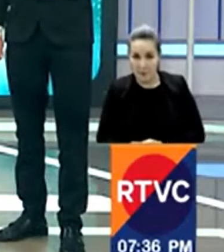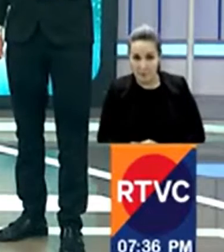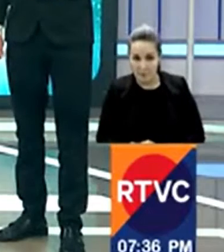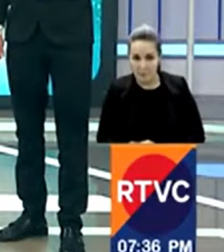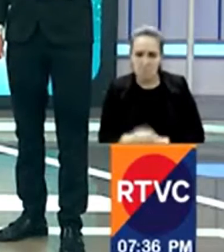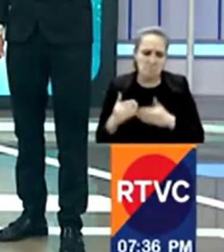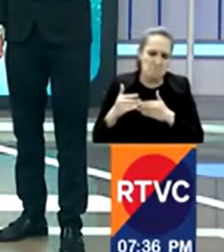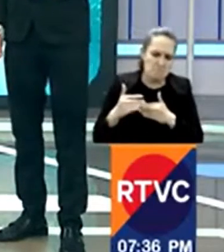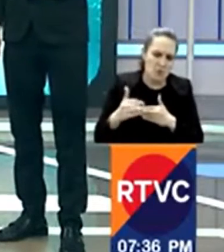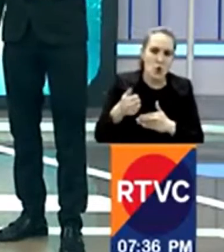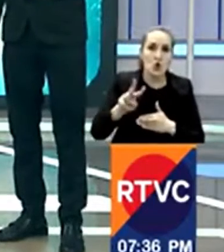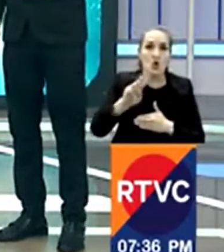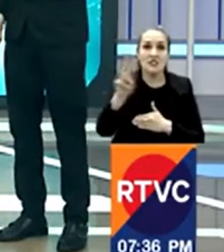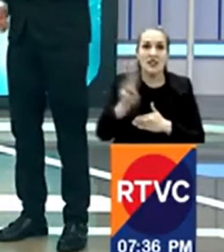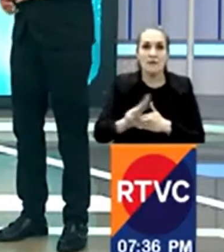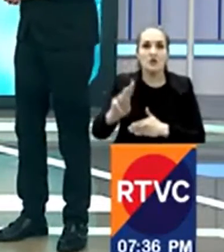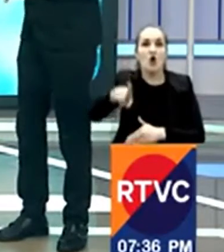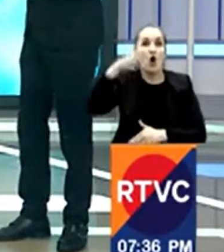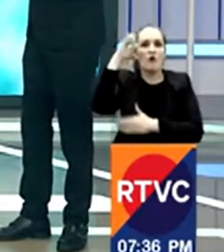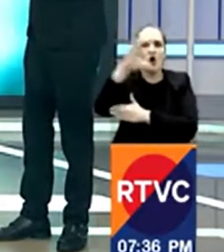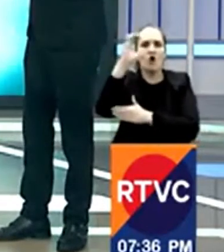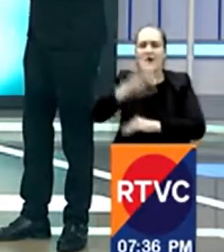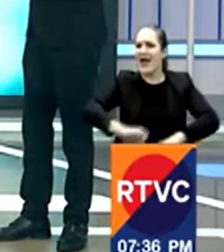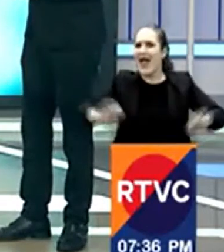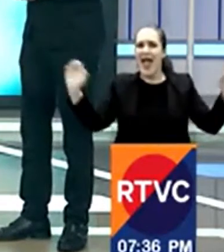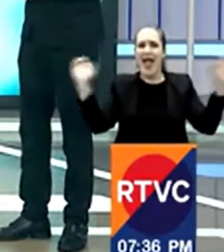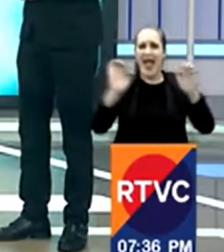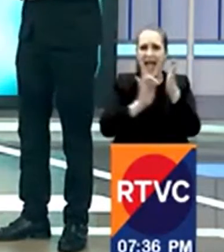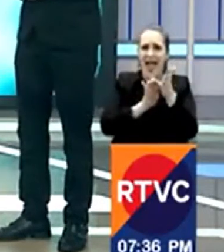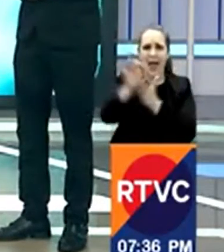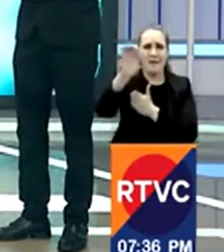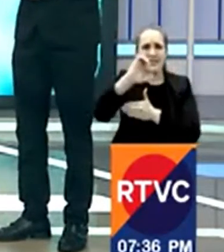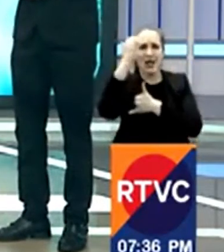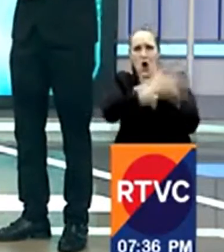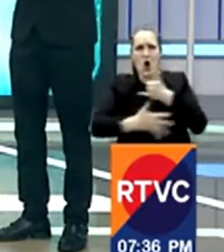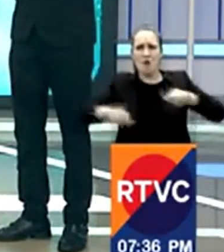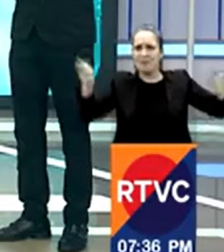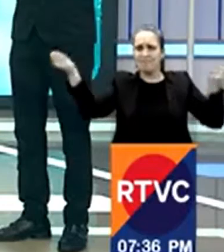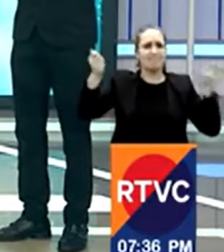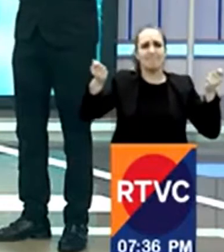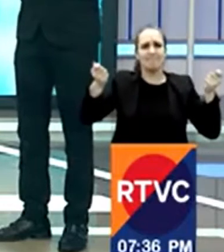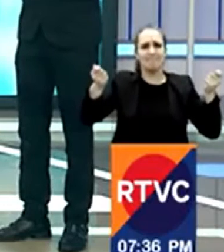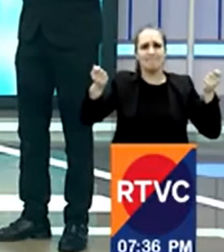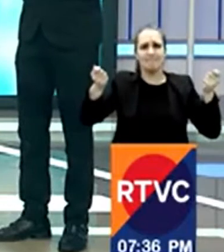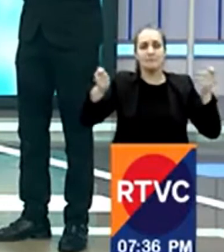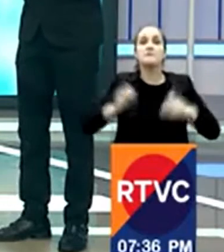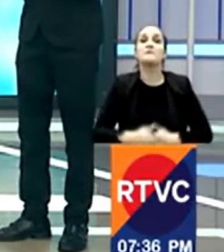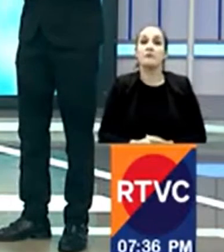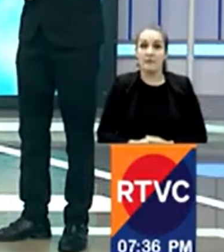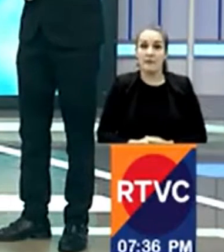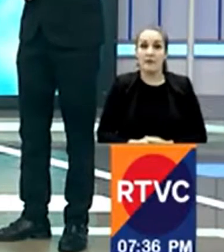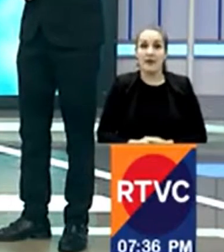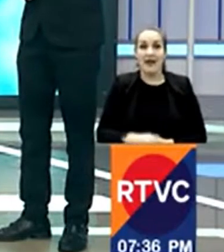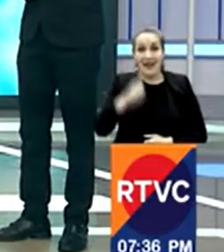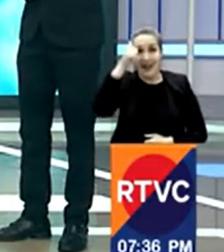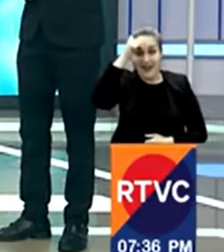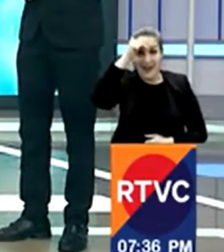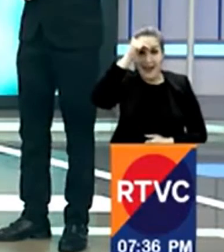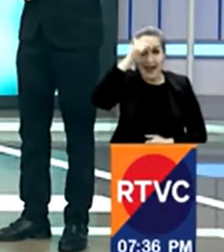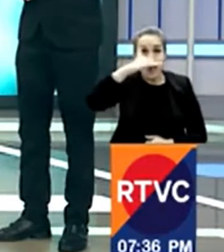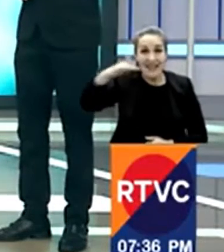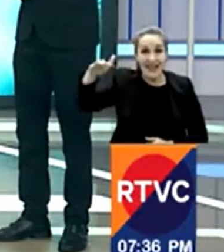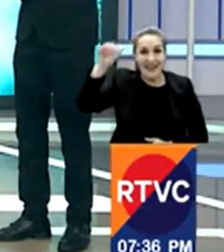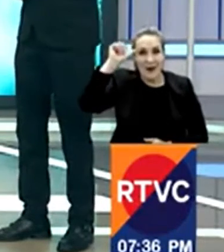Nacional declaró el estado de emergencia sanitaria en todo el país. En Cartagena de India se presentó la